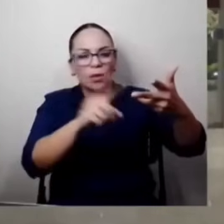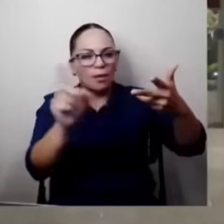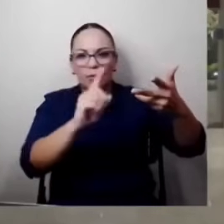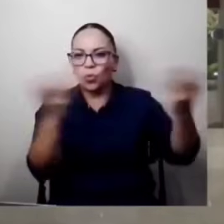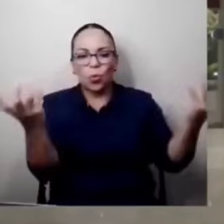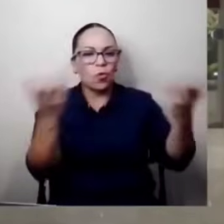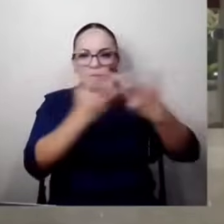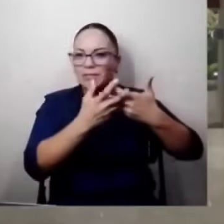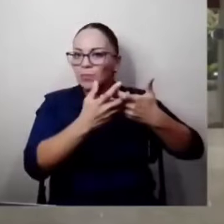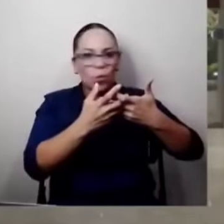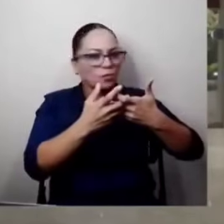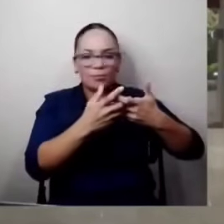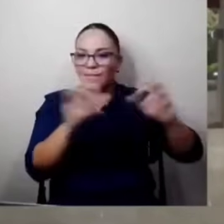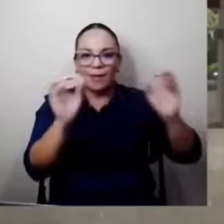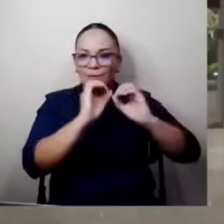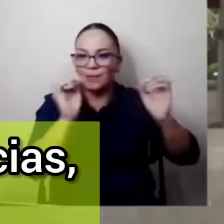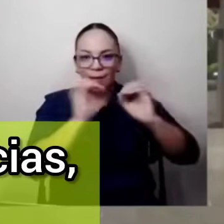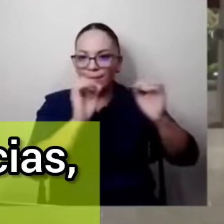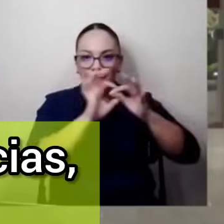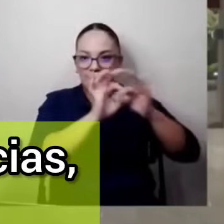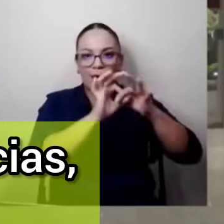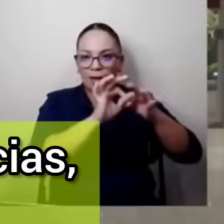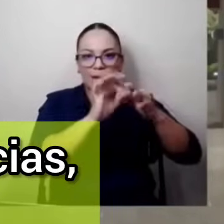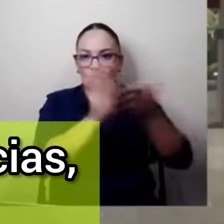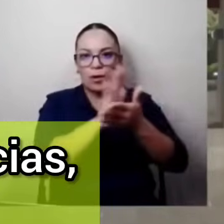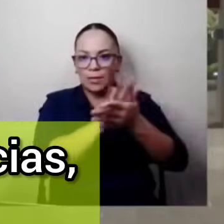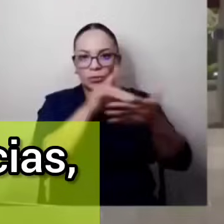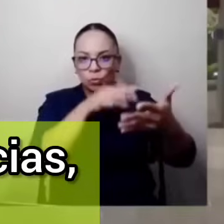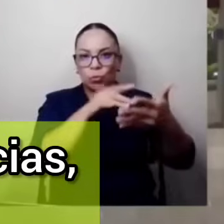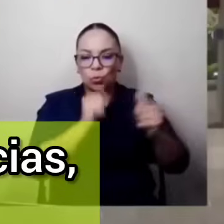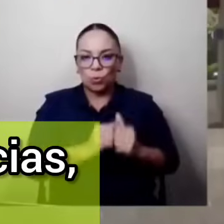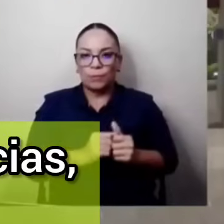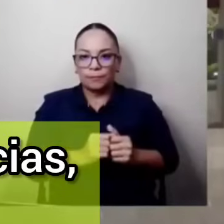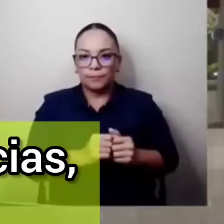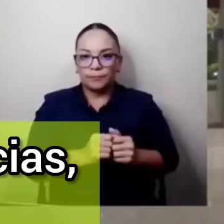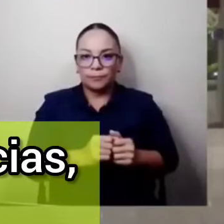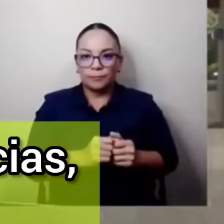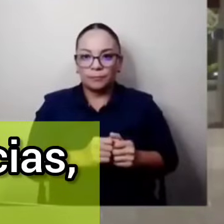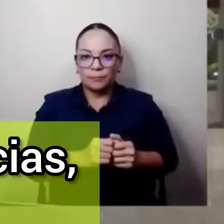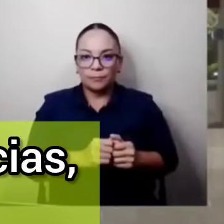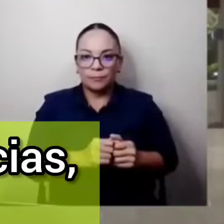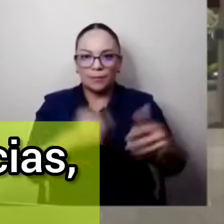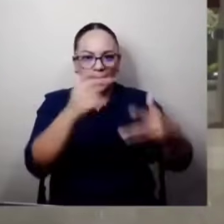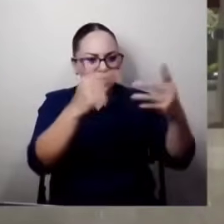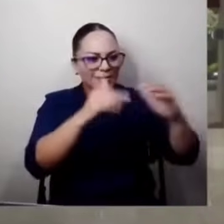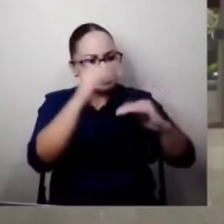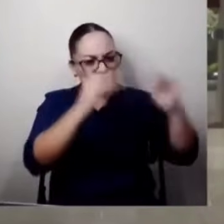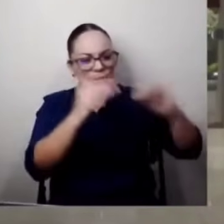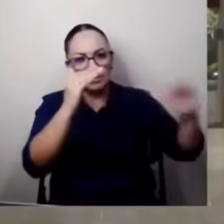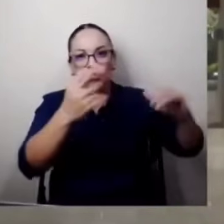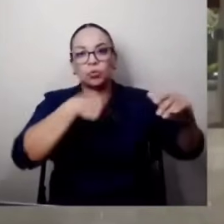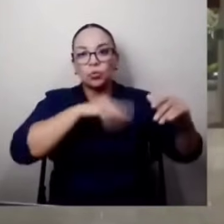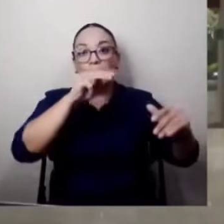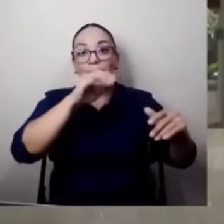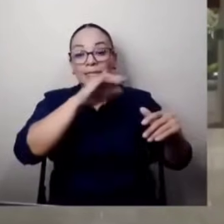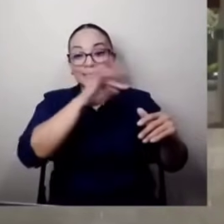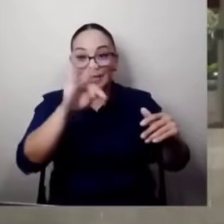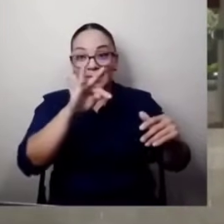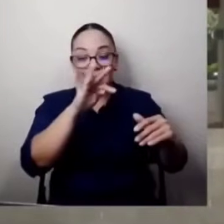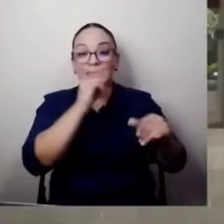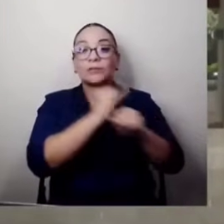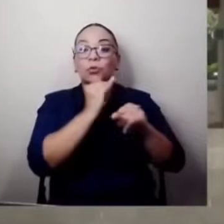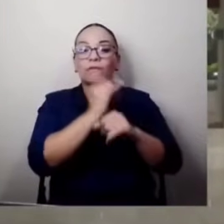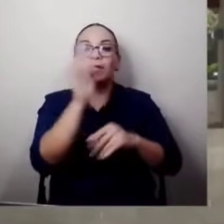a nada que tiene que ver con el estudio. Entonces, a razón de estas inconsistencias, nosotros, MISIT, como ente rector en